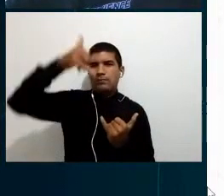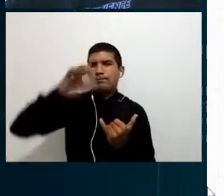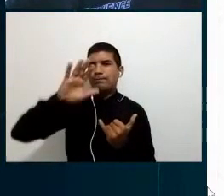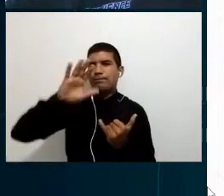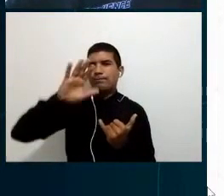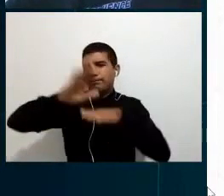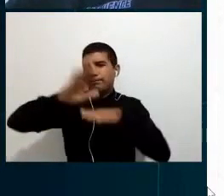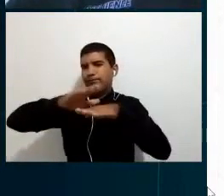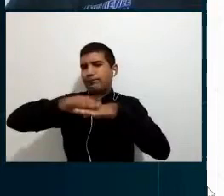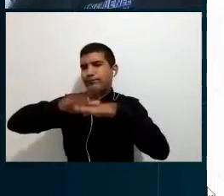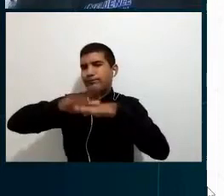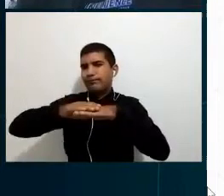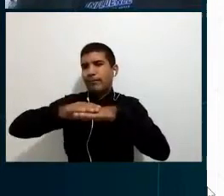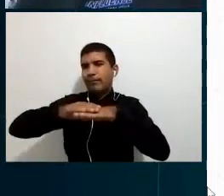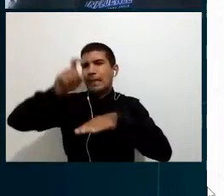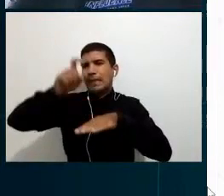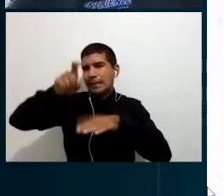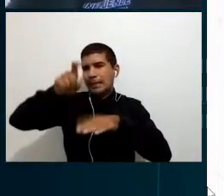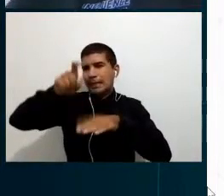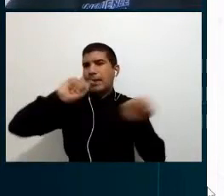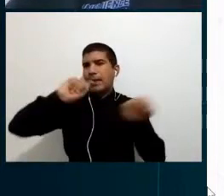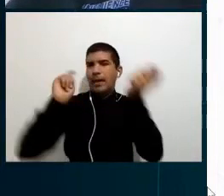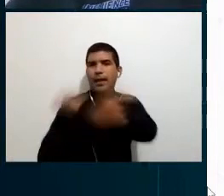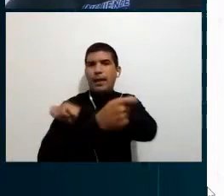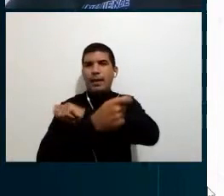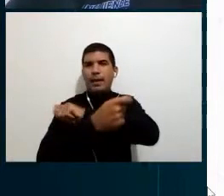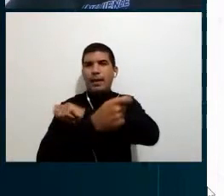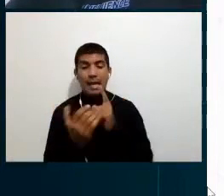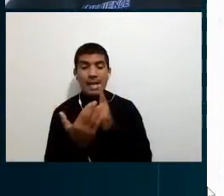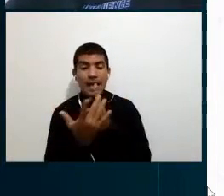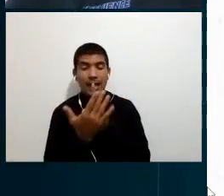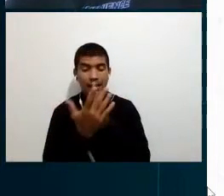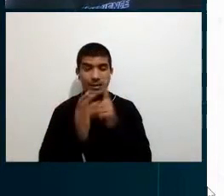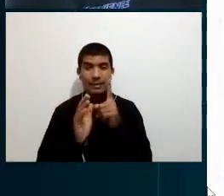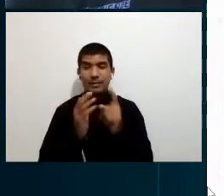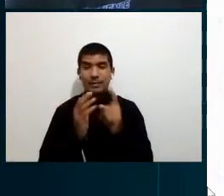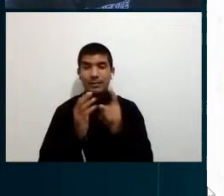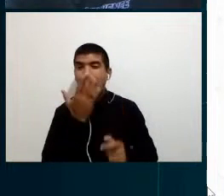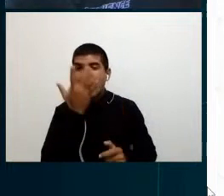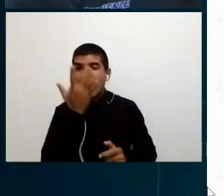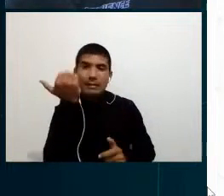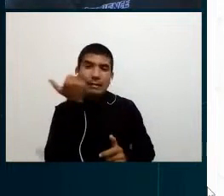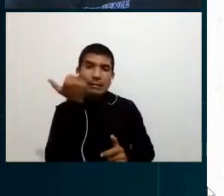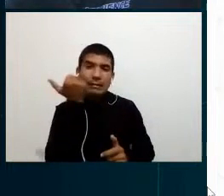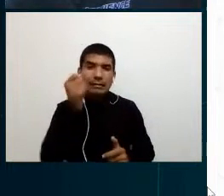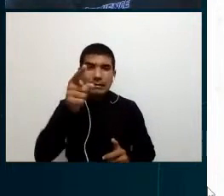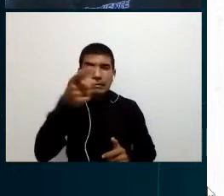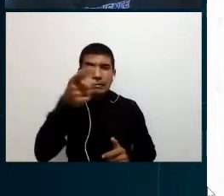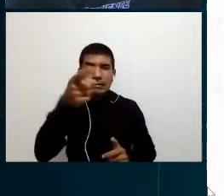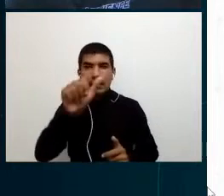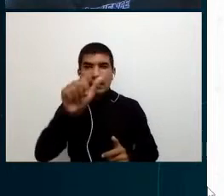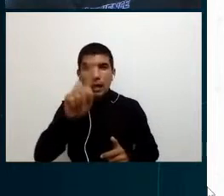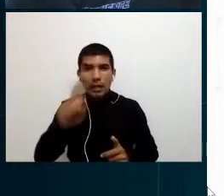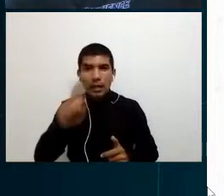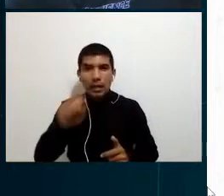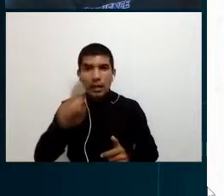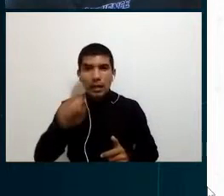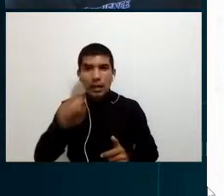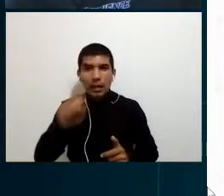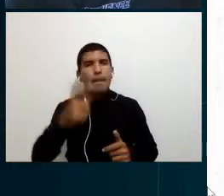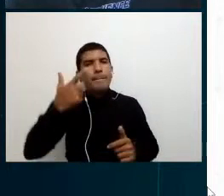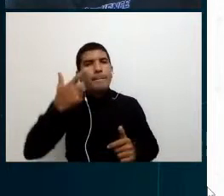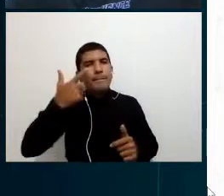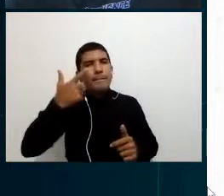los fabricantes que mencionan que ellos dejarían de fabricar equipos con este tipo de